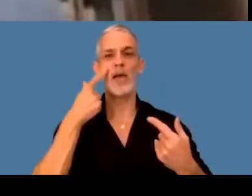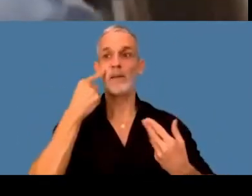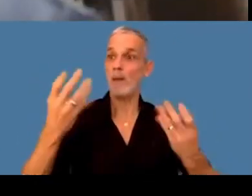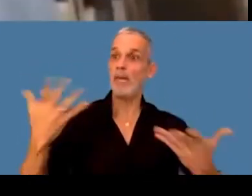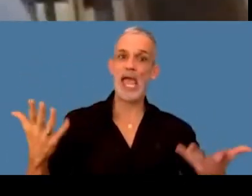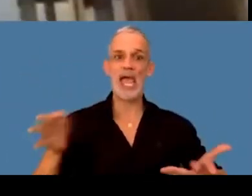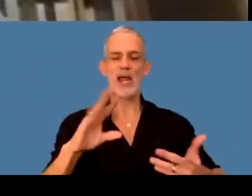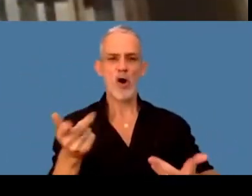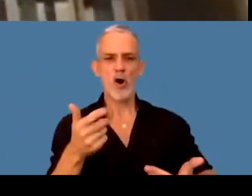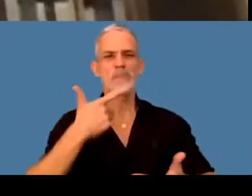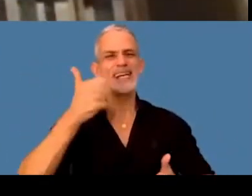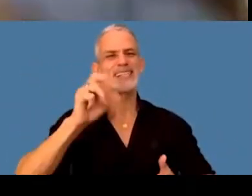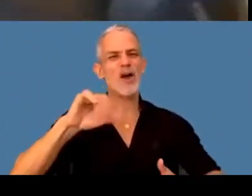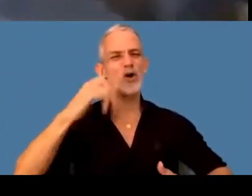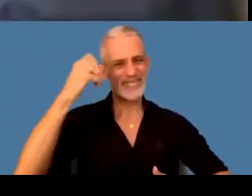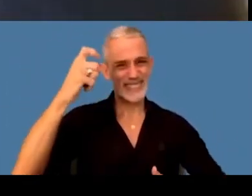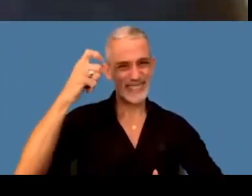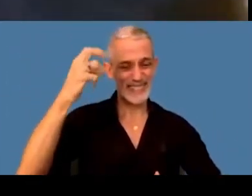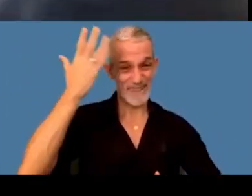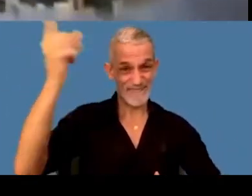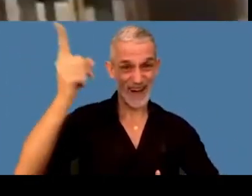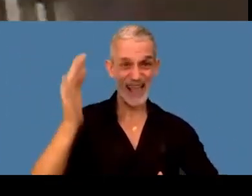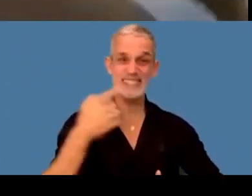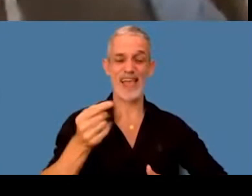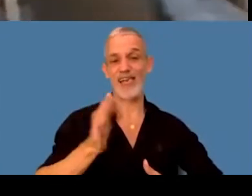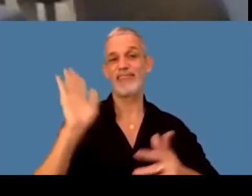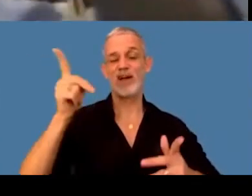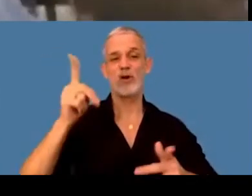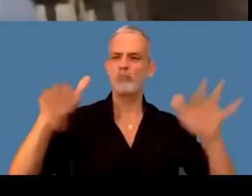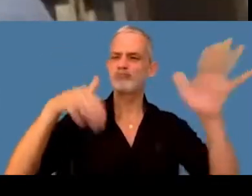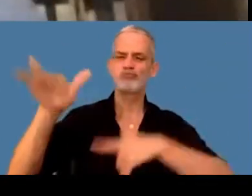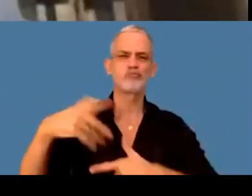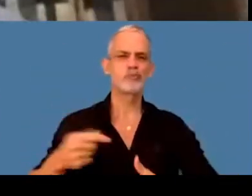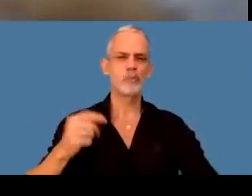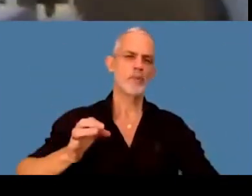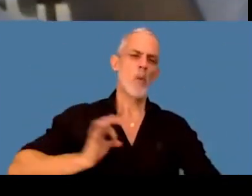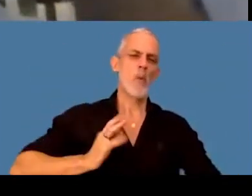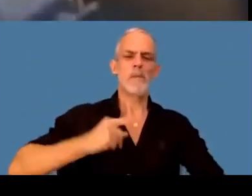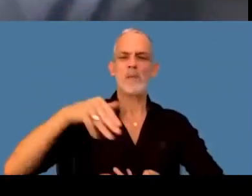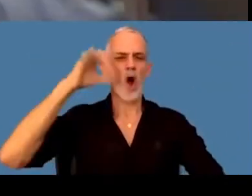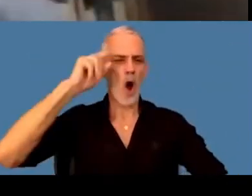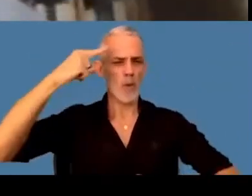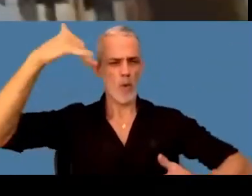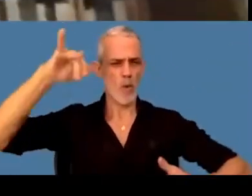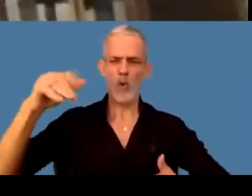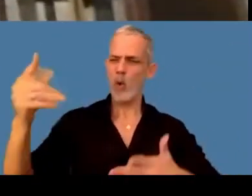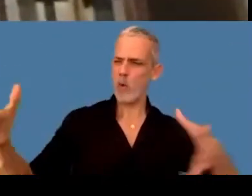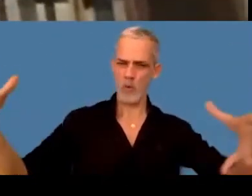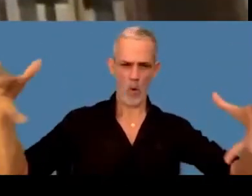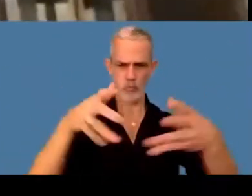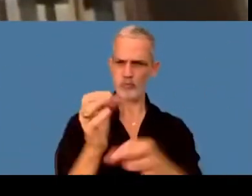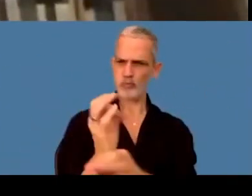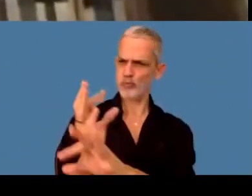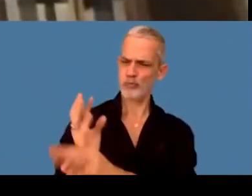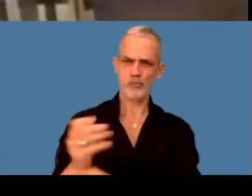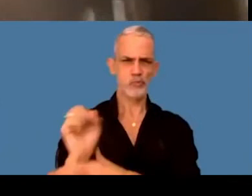Sarkozy hace unos años en Francia convocó a premios Nobel, a profesores, gente de distintos